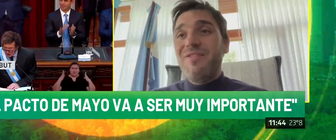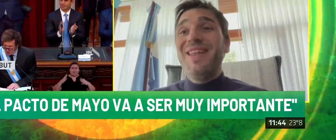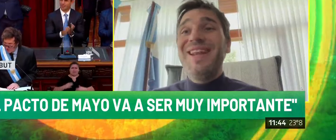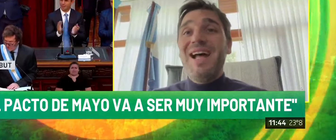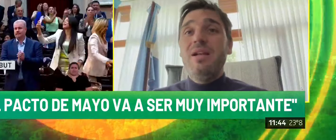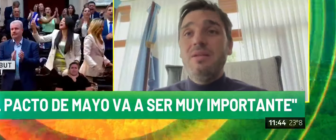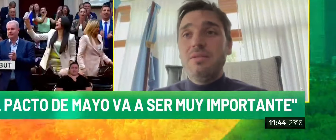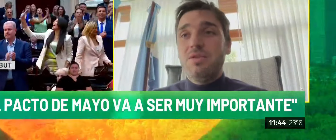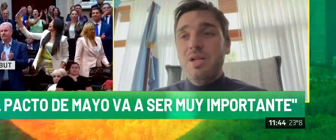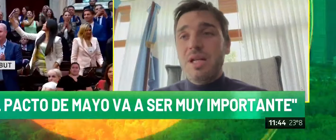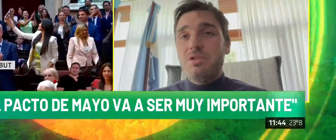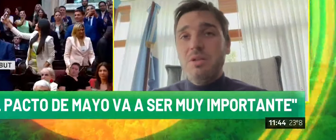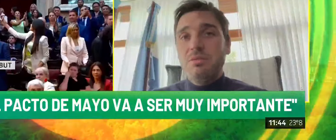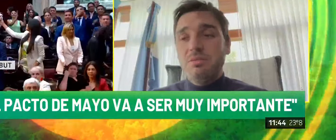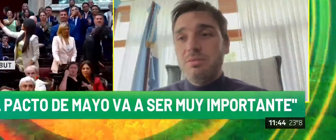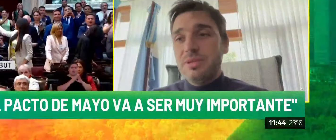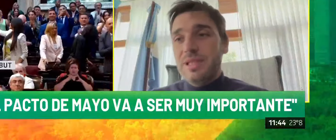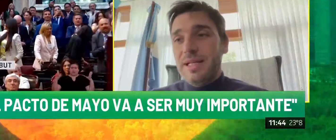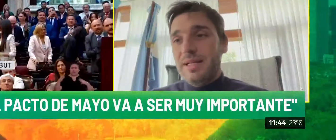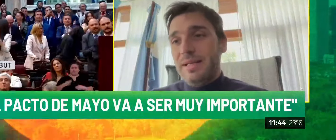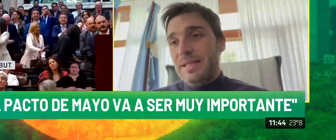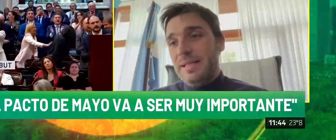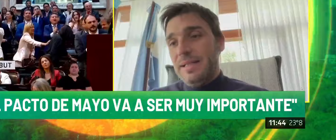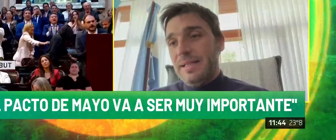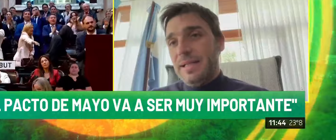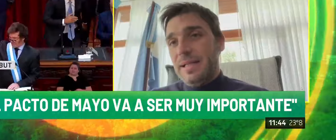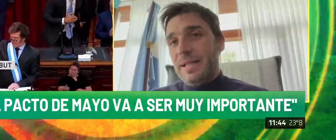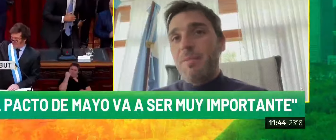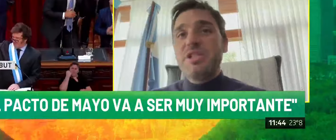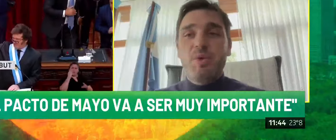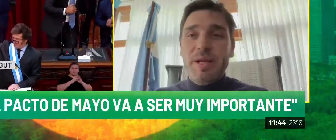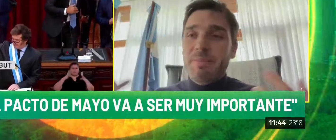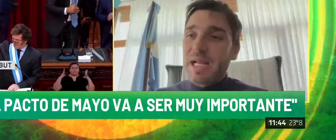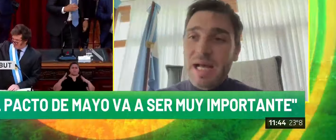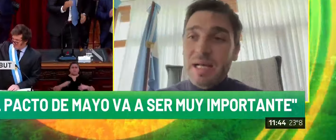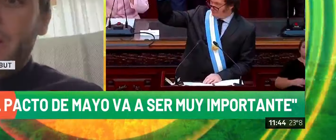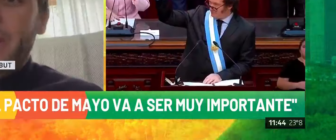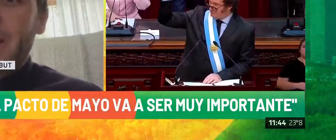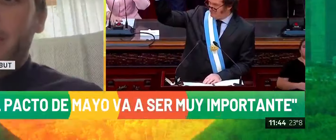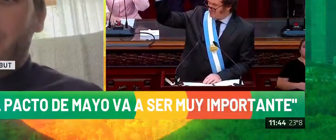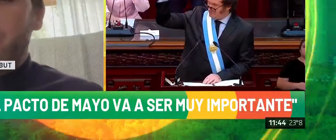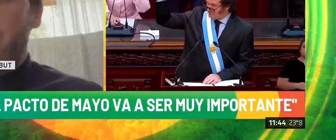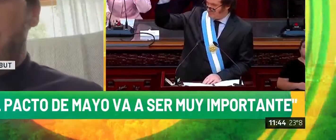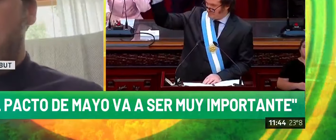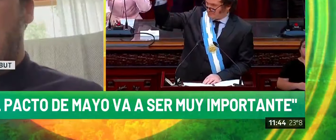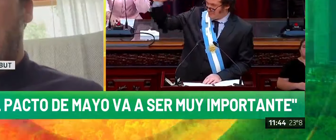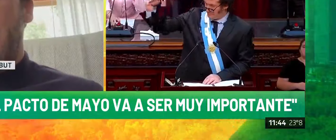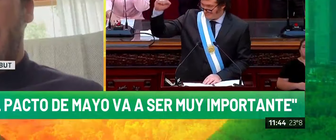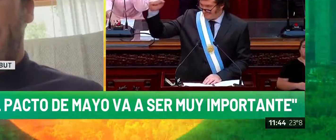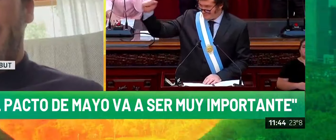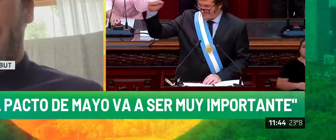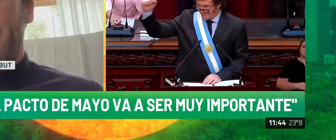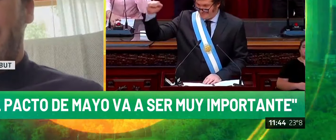justicia federal nos dio la razón. O Sí, sí, sea, sí. después se puede apelar y demás, pero nosotros